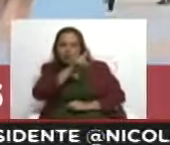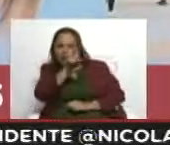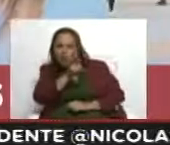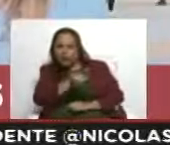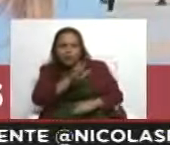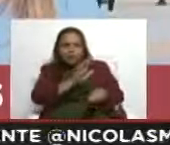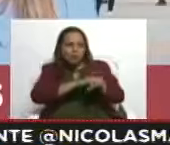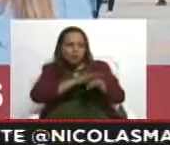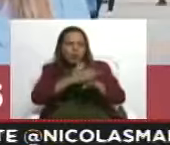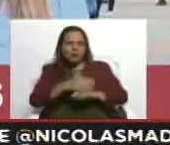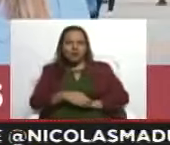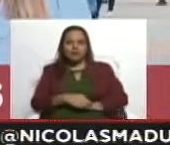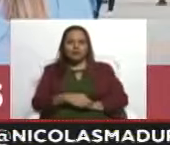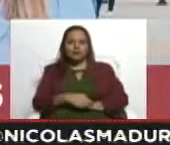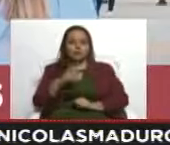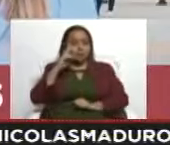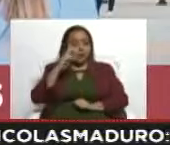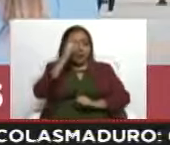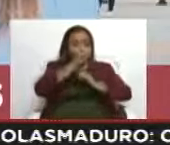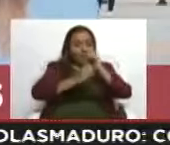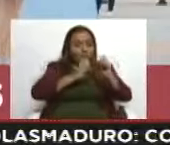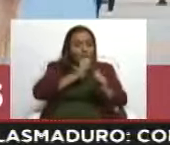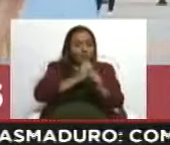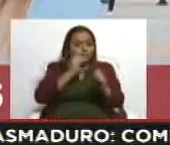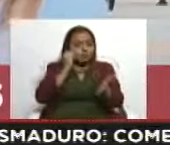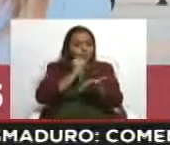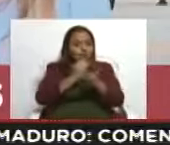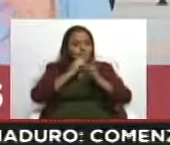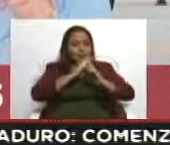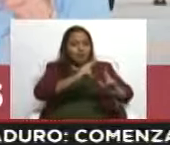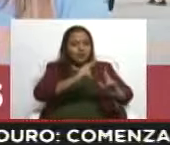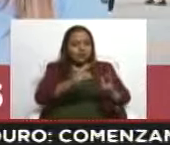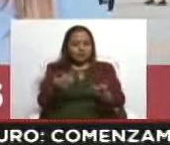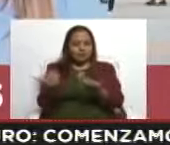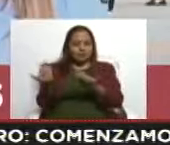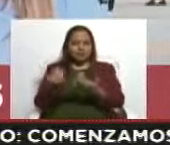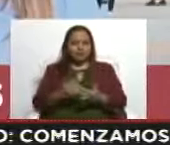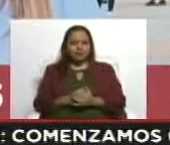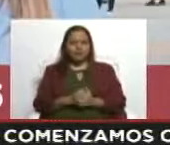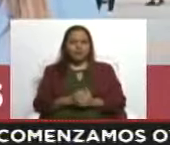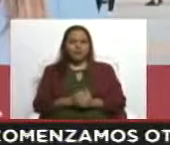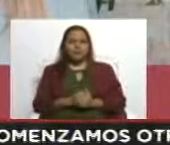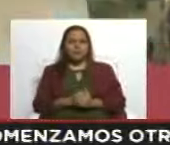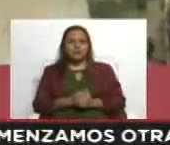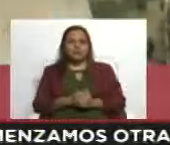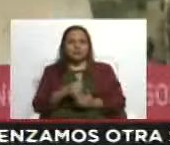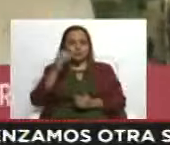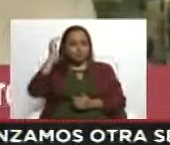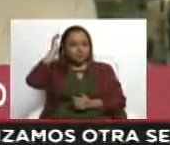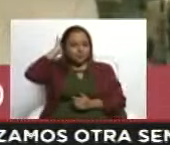fue lo que pasó, vamos a ver el siguiente video y bueno, ahí está la respuesta. Vamos a verlo.